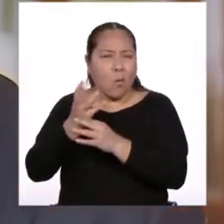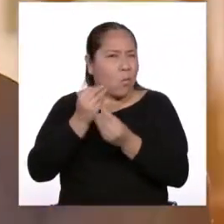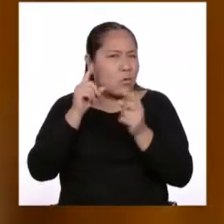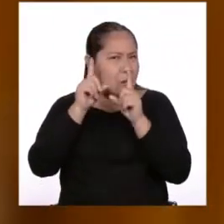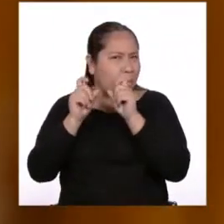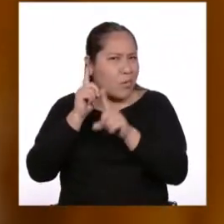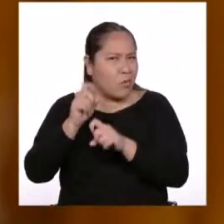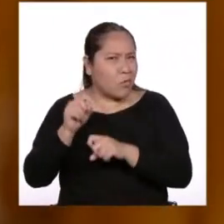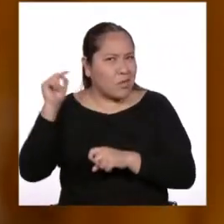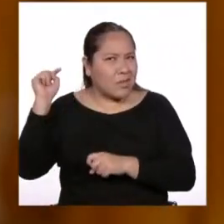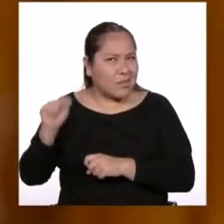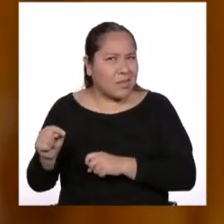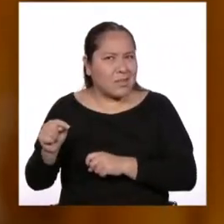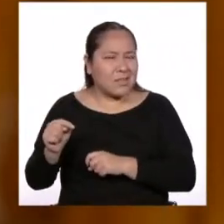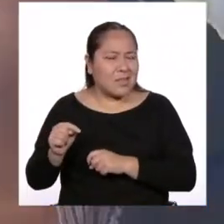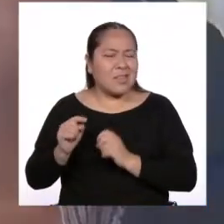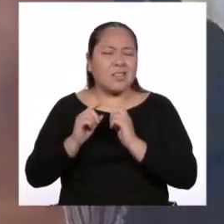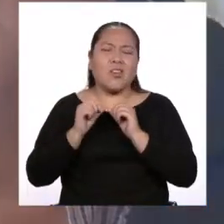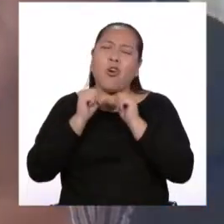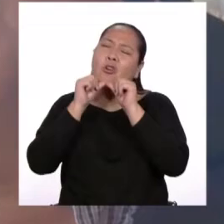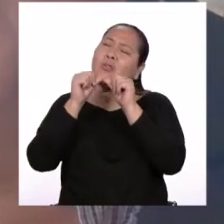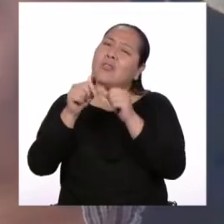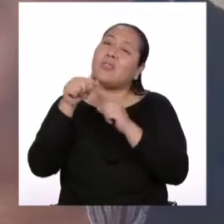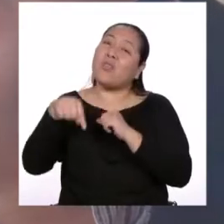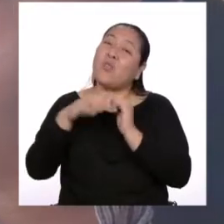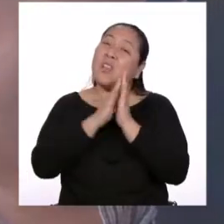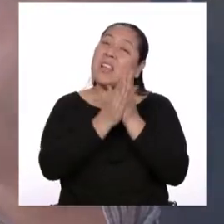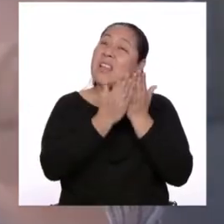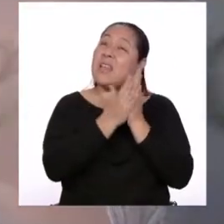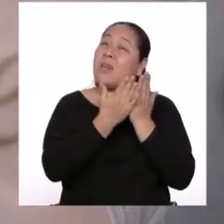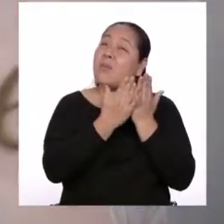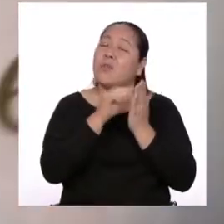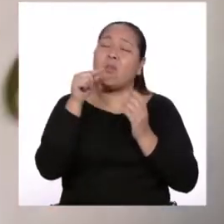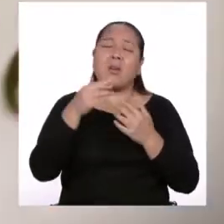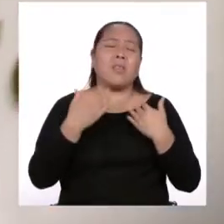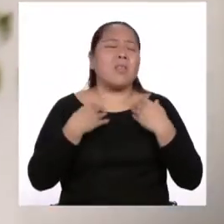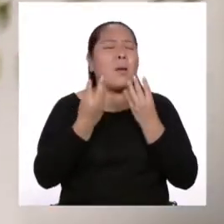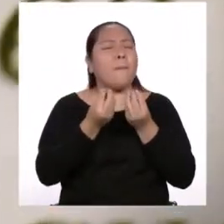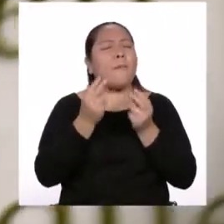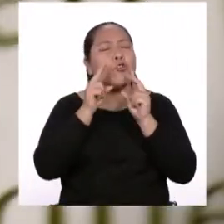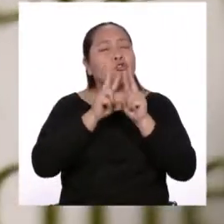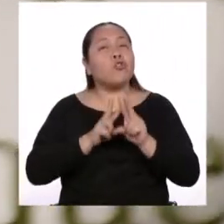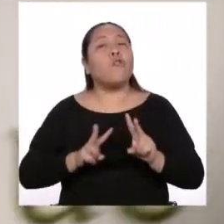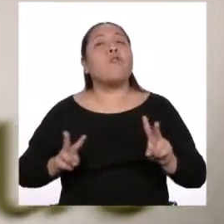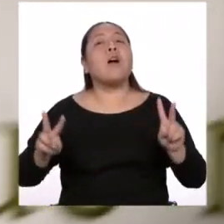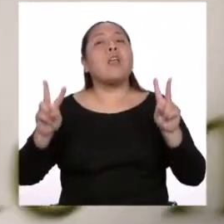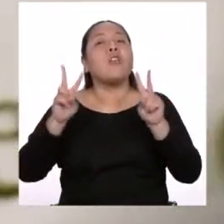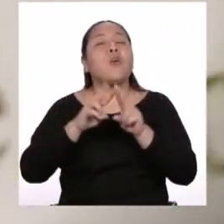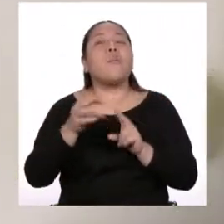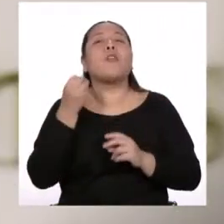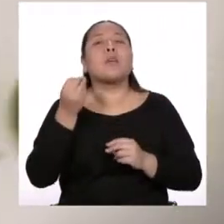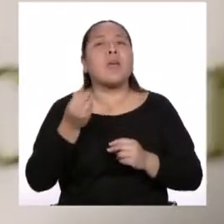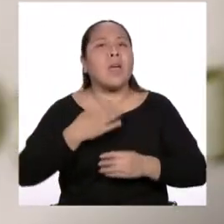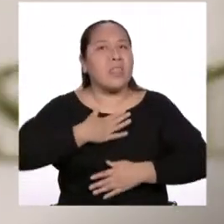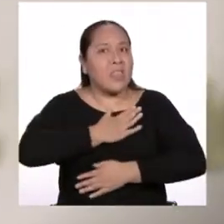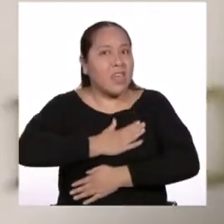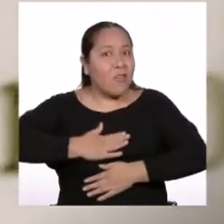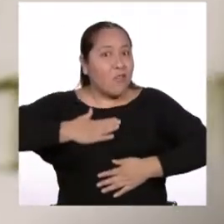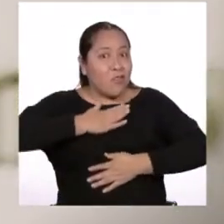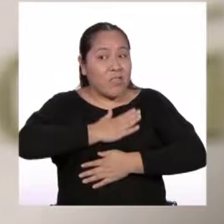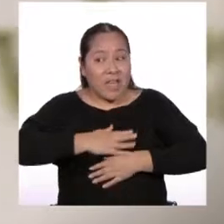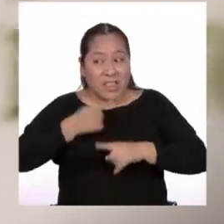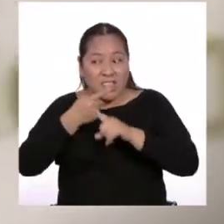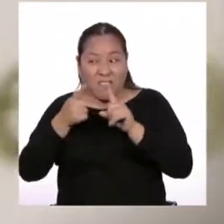creo yo, un libro de enorme valor, no solamente para disfrutar de aventuras continuas